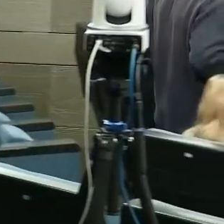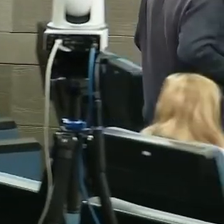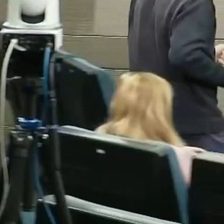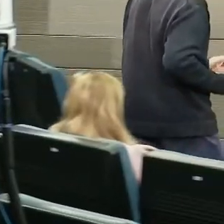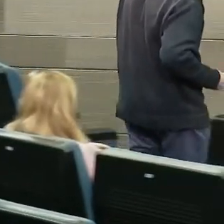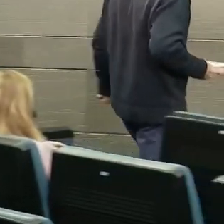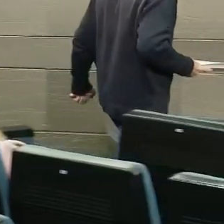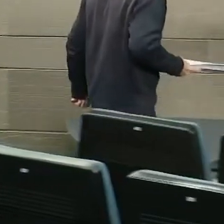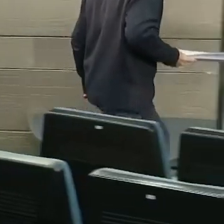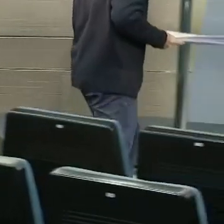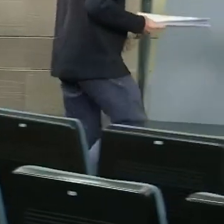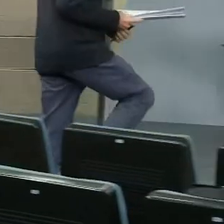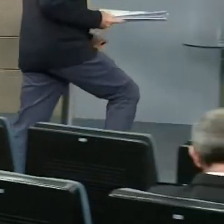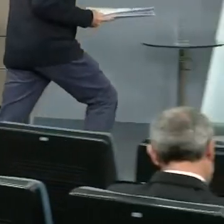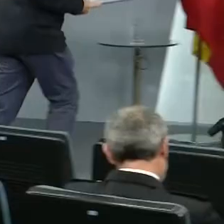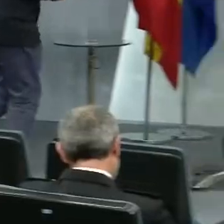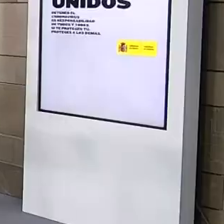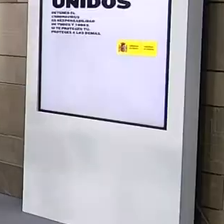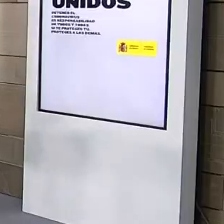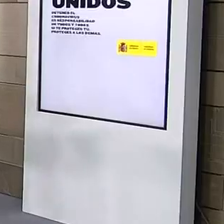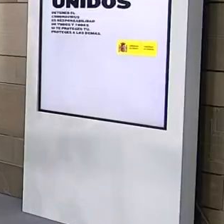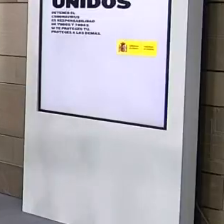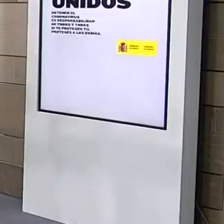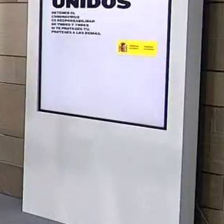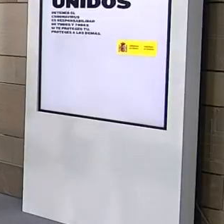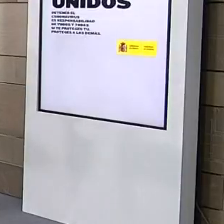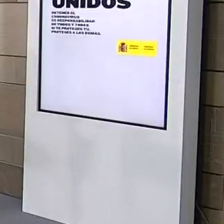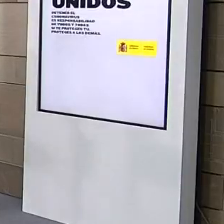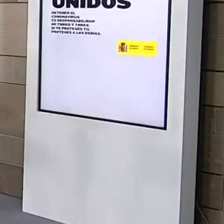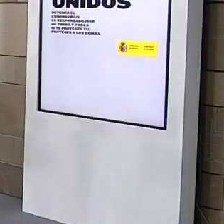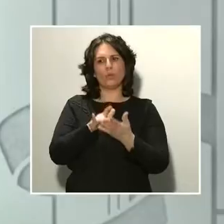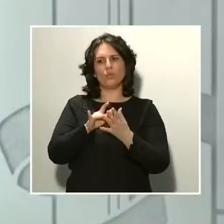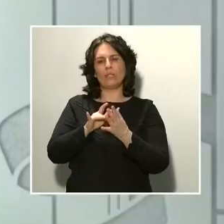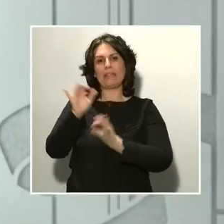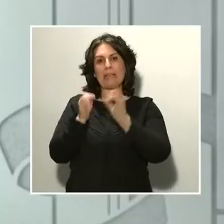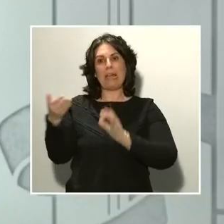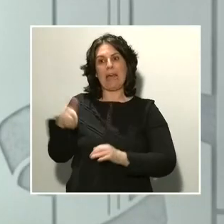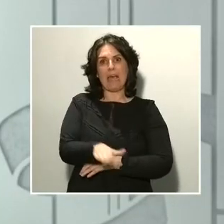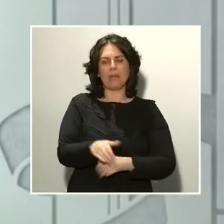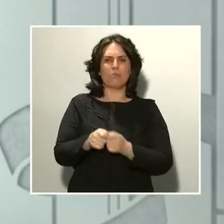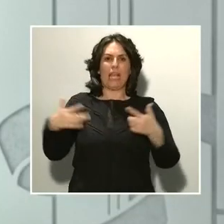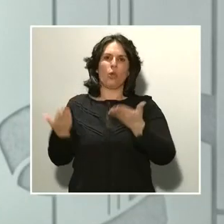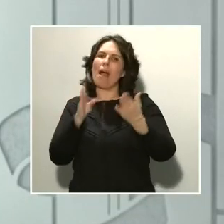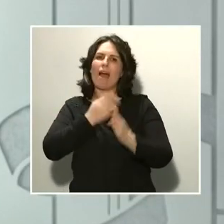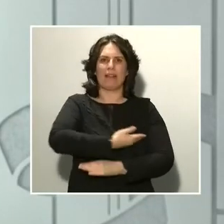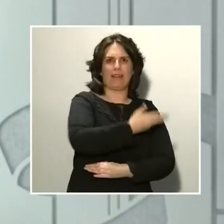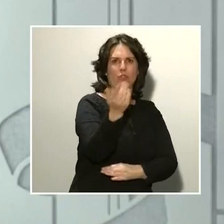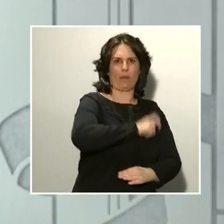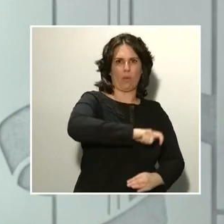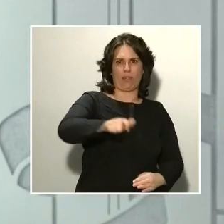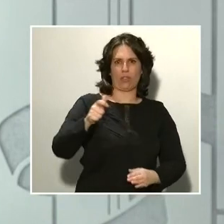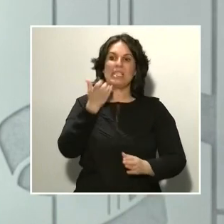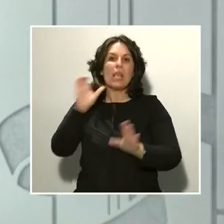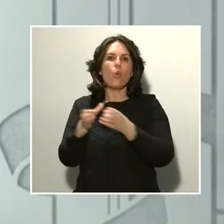responsable del Centro de Alertas y Emergencias Sanitarias, Fernando Simón. Estamos tratando desde las comunidades